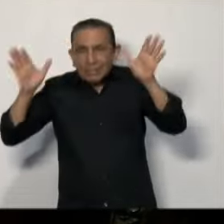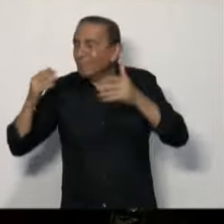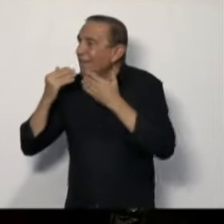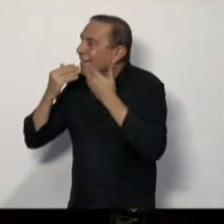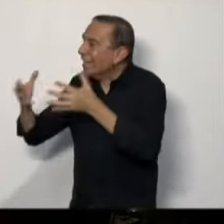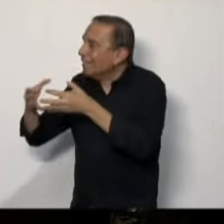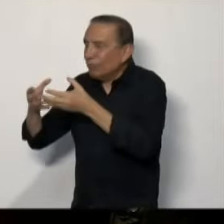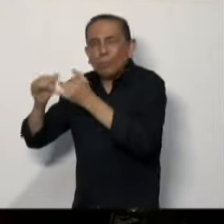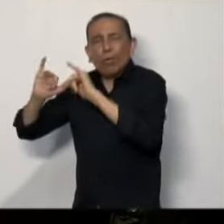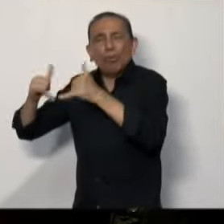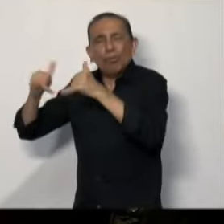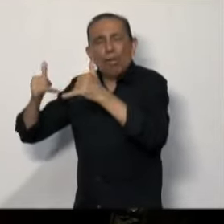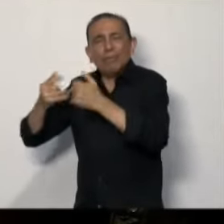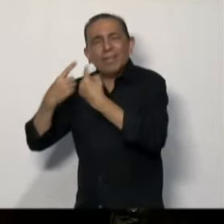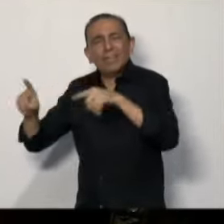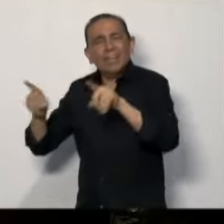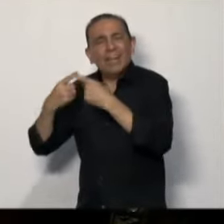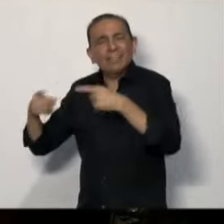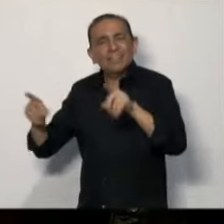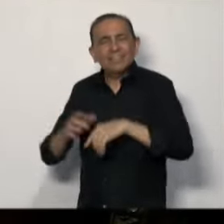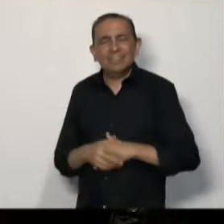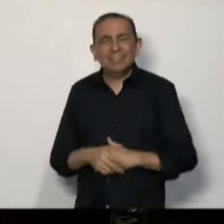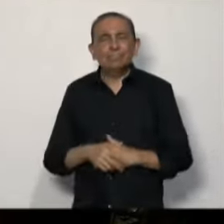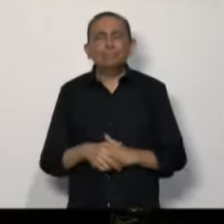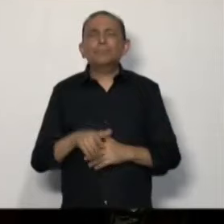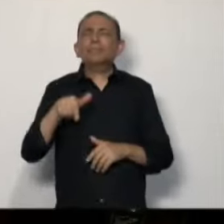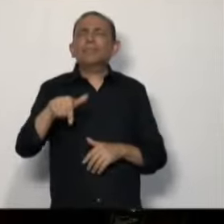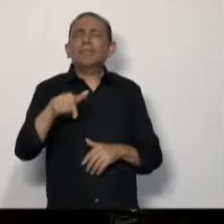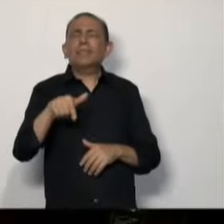gracias. Y vamos a quedarnos quizá